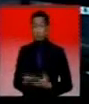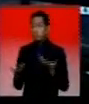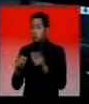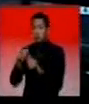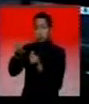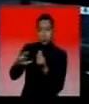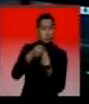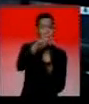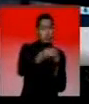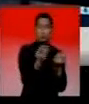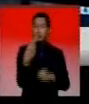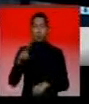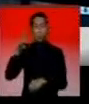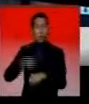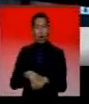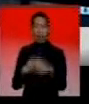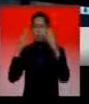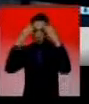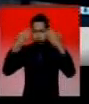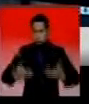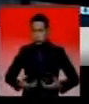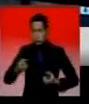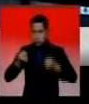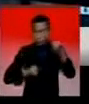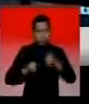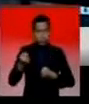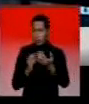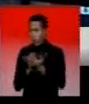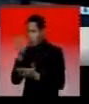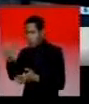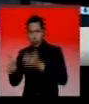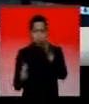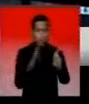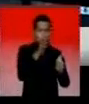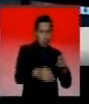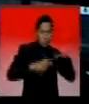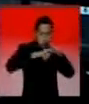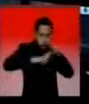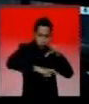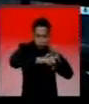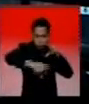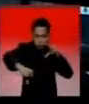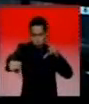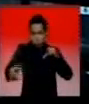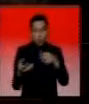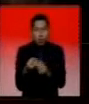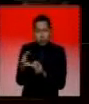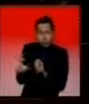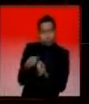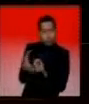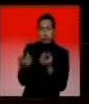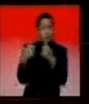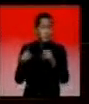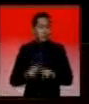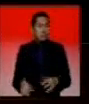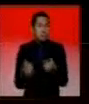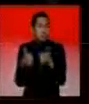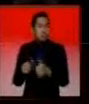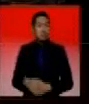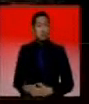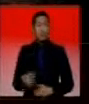absolutamente normales a través de tanqueros y también por los poliductos se trata de 110 mil barriles de derivados